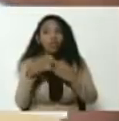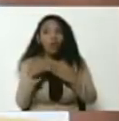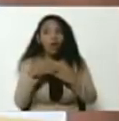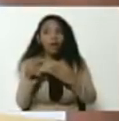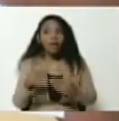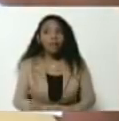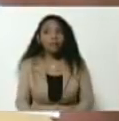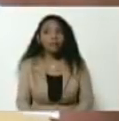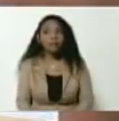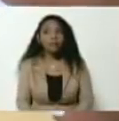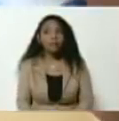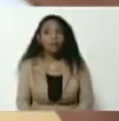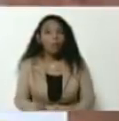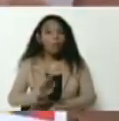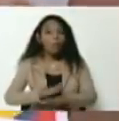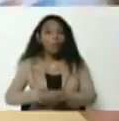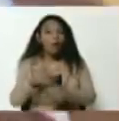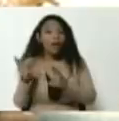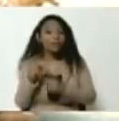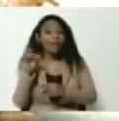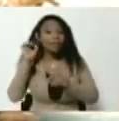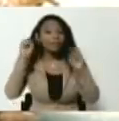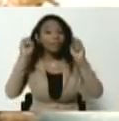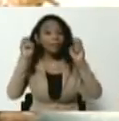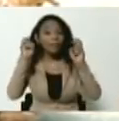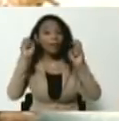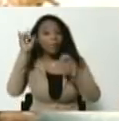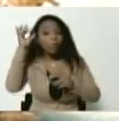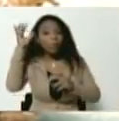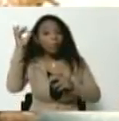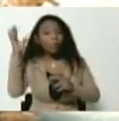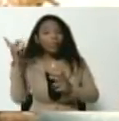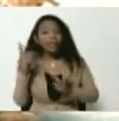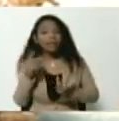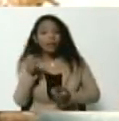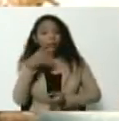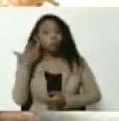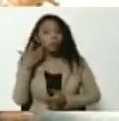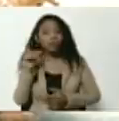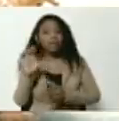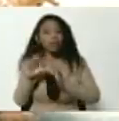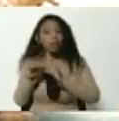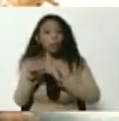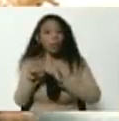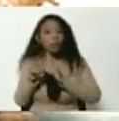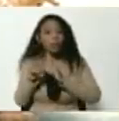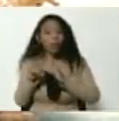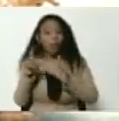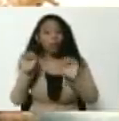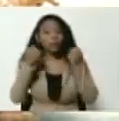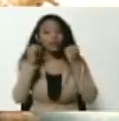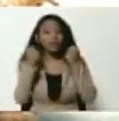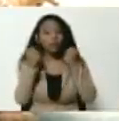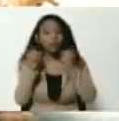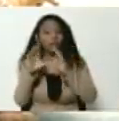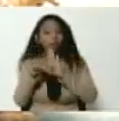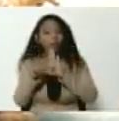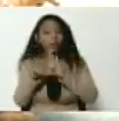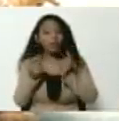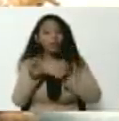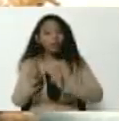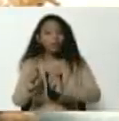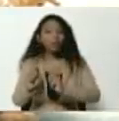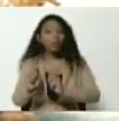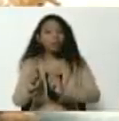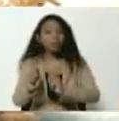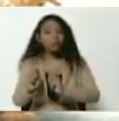dólares, porque con el argumento absurdo del alter ego es que se están robando Citgo y se están tratando de